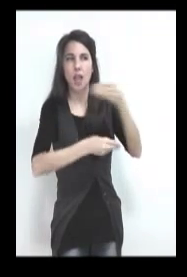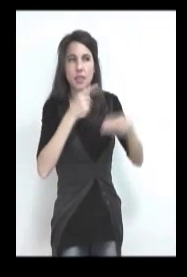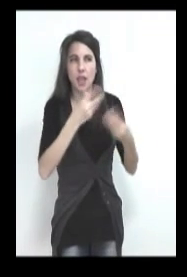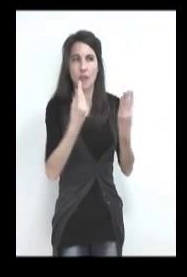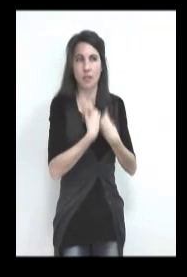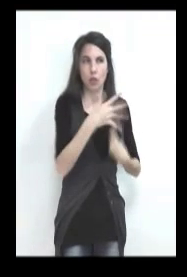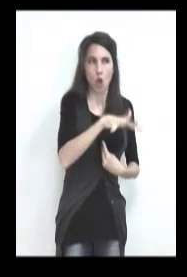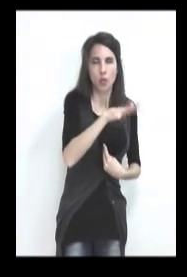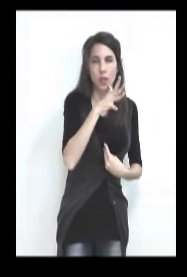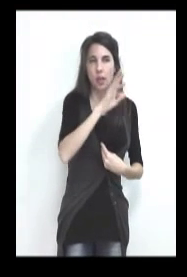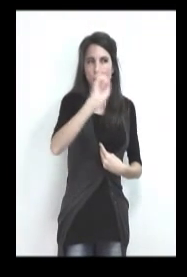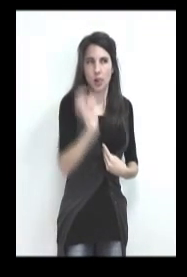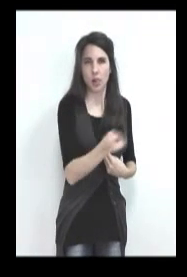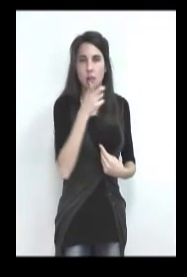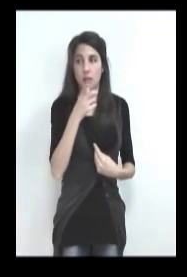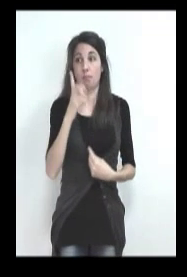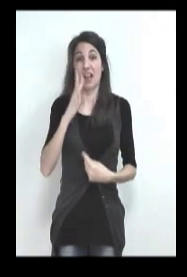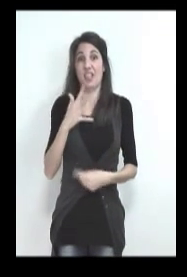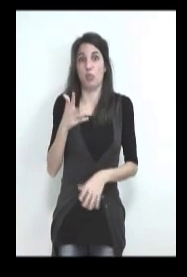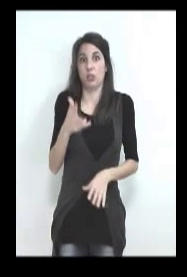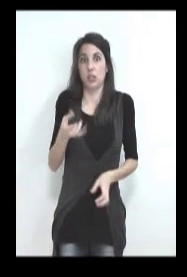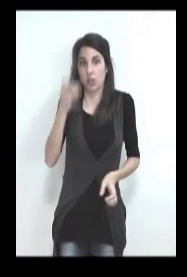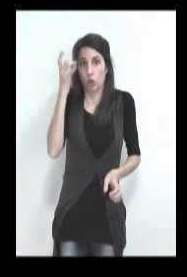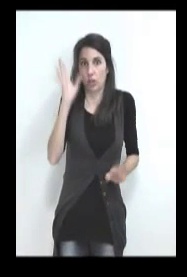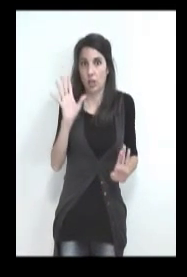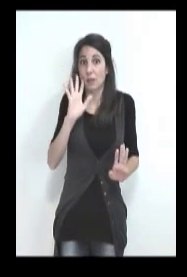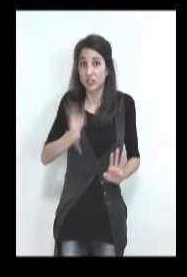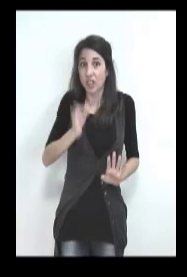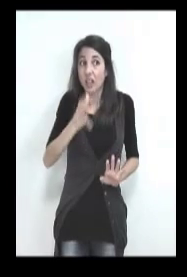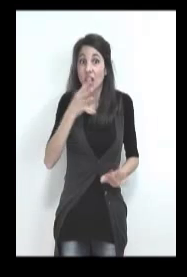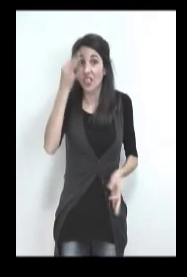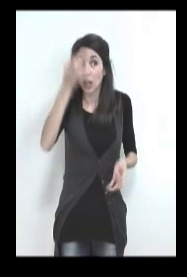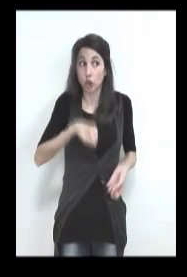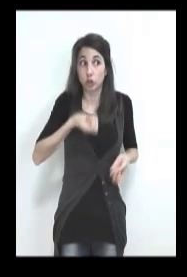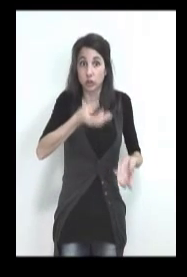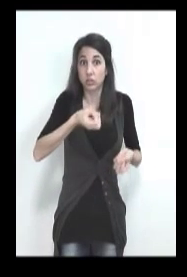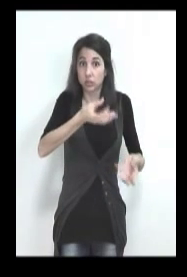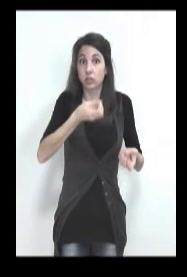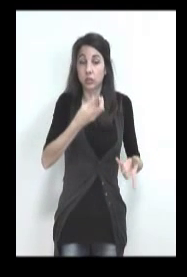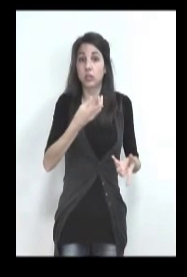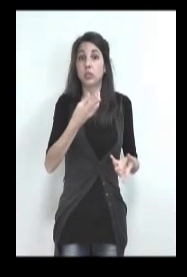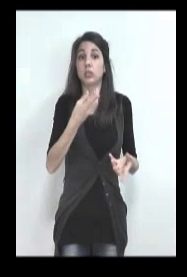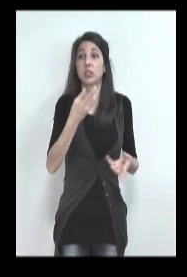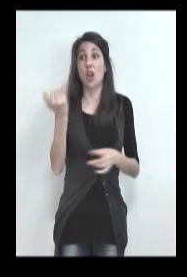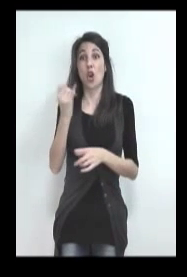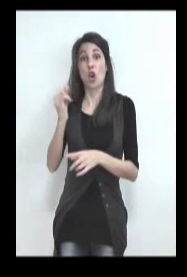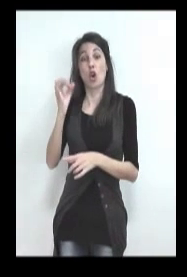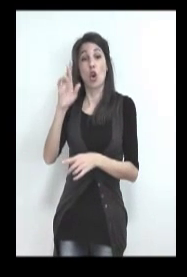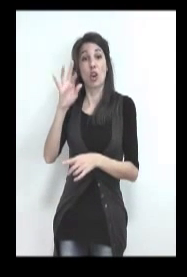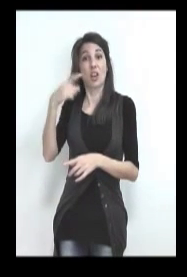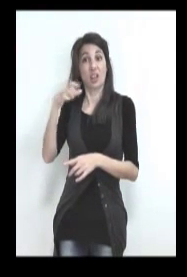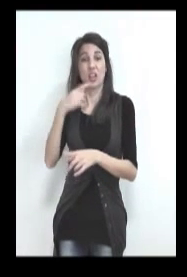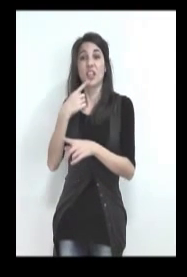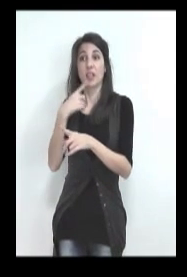sí es cierto que más que los datos que se depositan es lo que muy bien apuntaba Jorge, el uso de